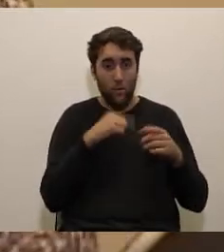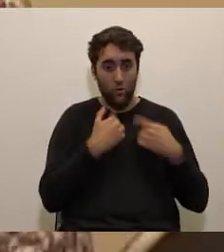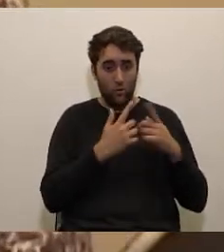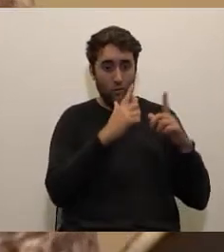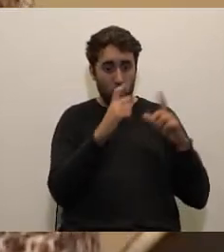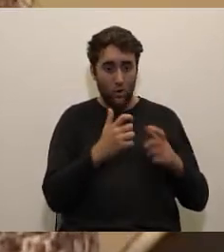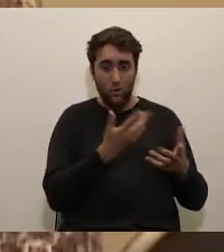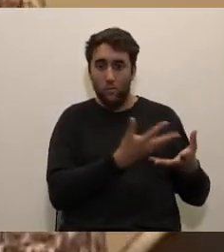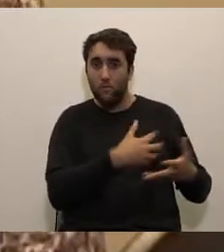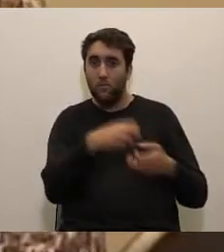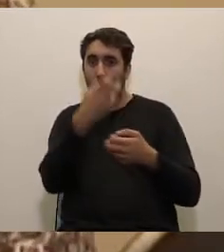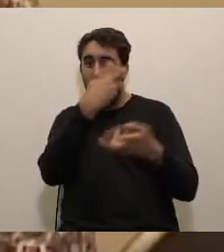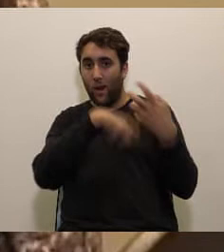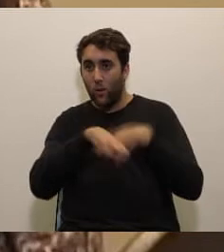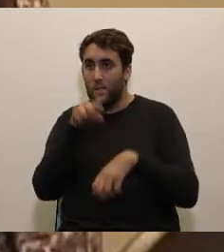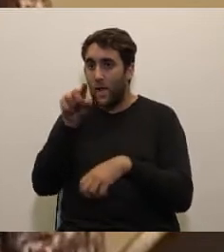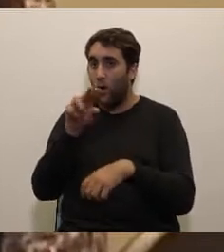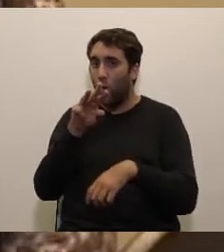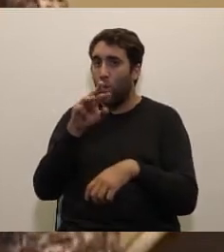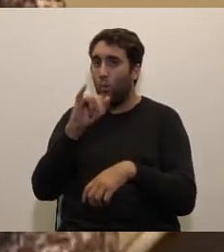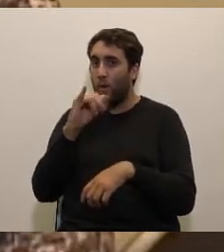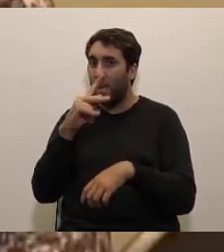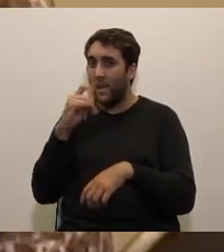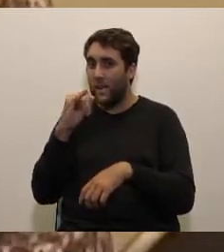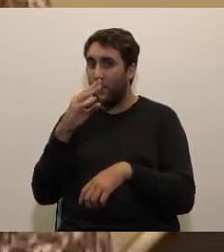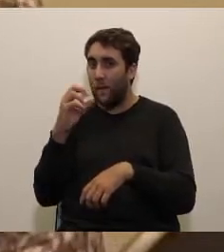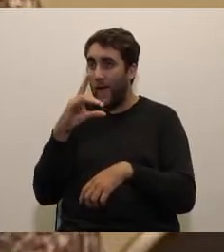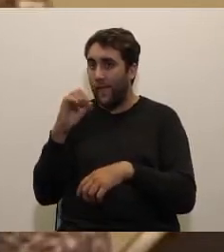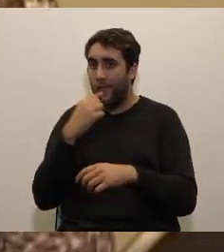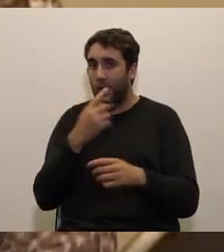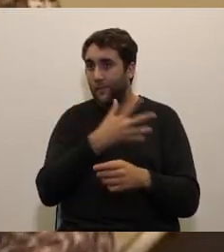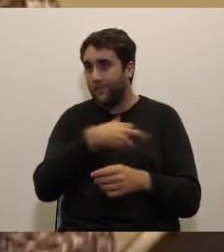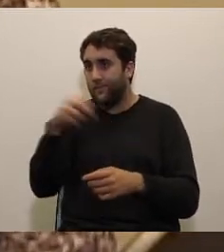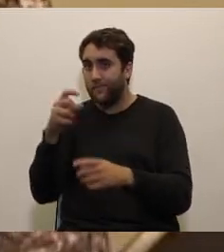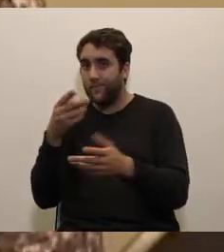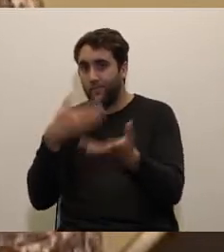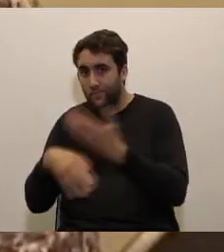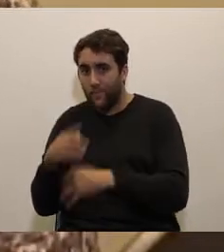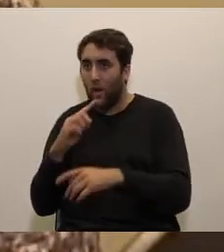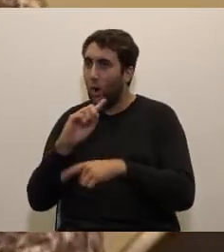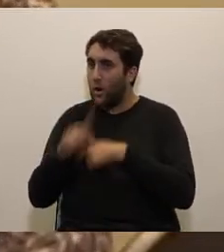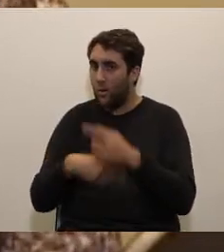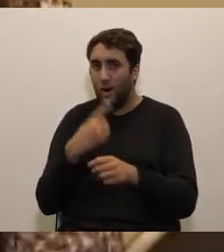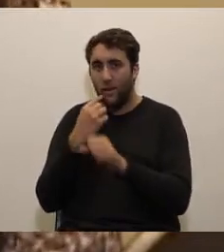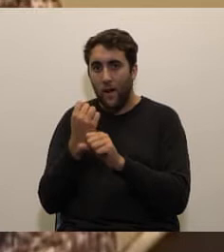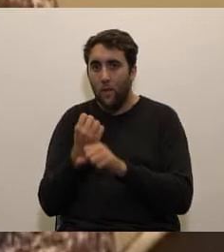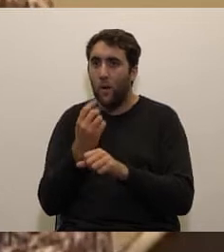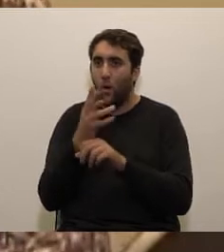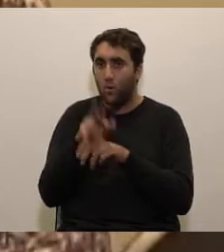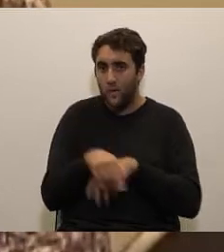misma manera, con el mismo espíritu y con las mismas reglas también, en definitiva, de apertura de esos